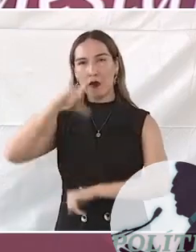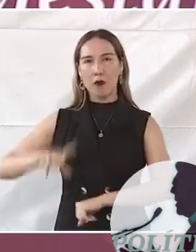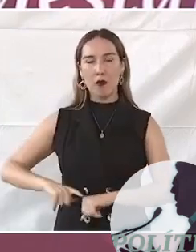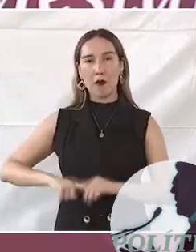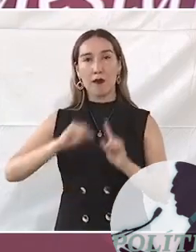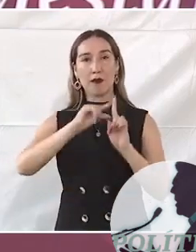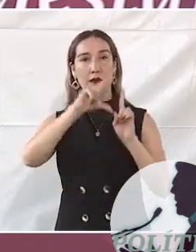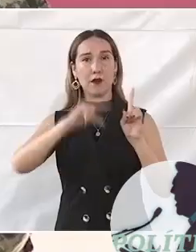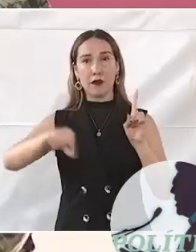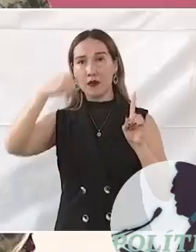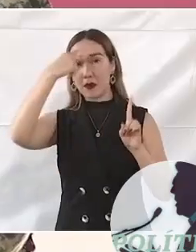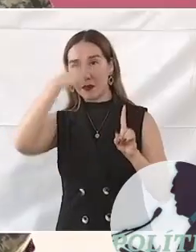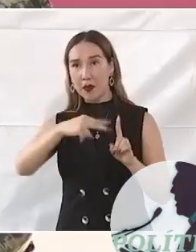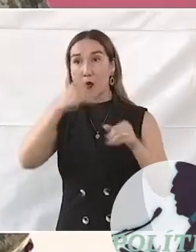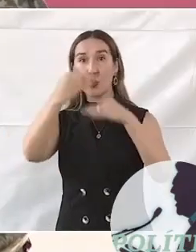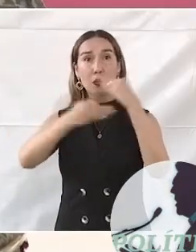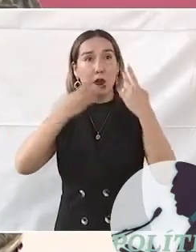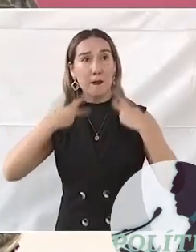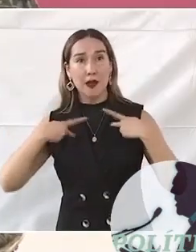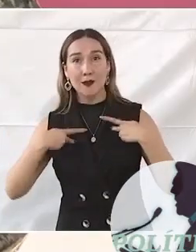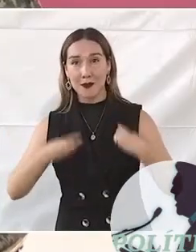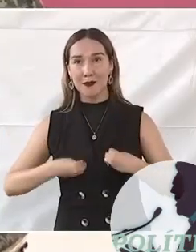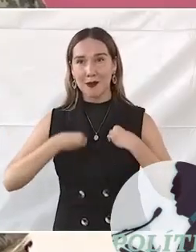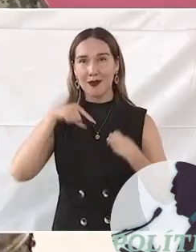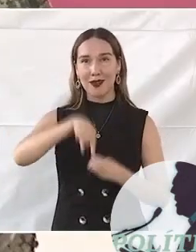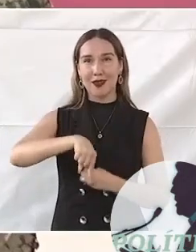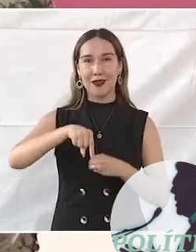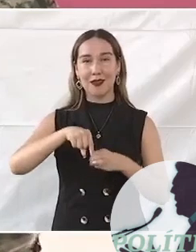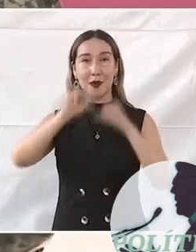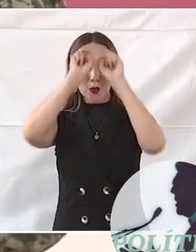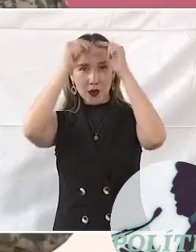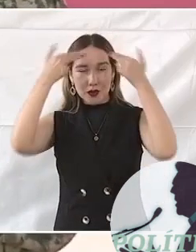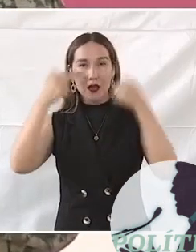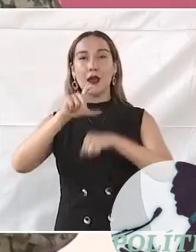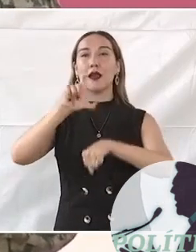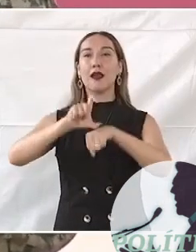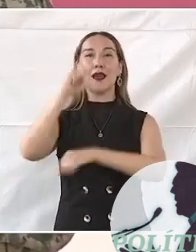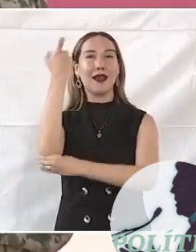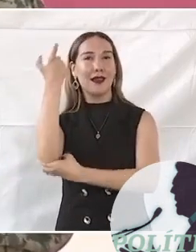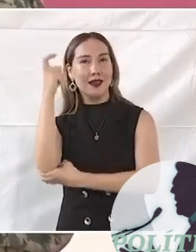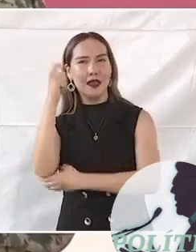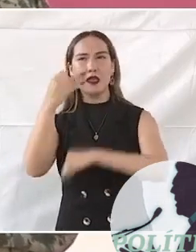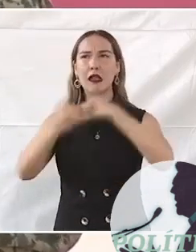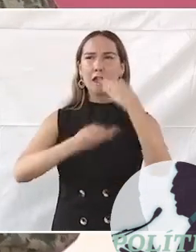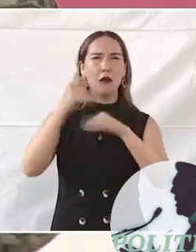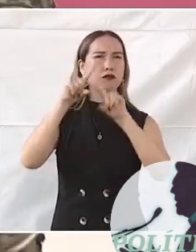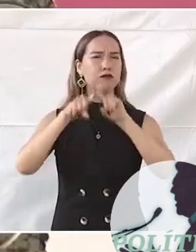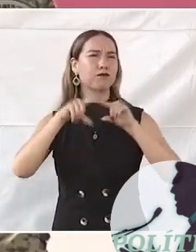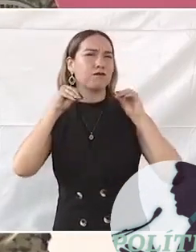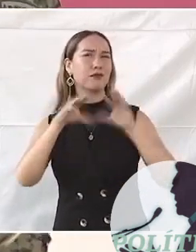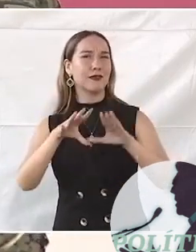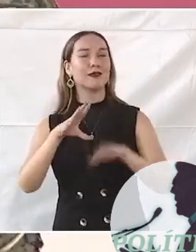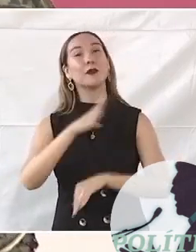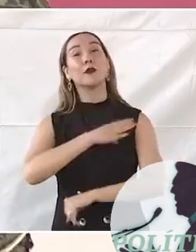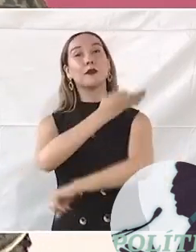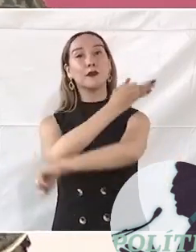de Gilitla que nos acompaña, representantes de los medios de comunicación, a todos muy buenas tardes. Dentro